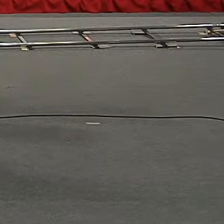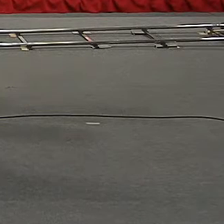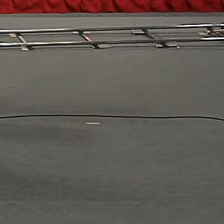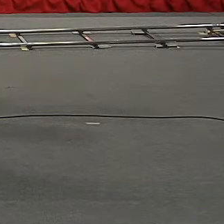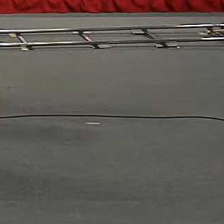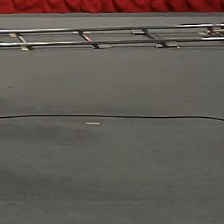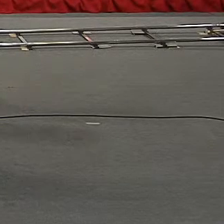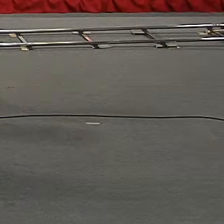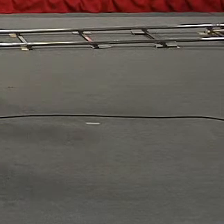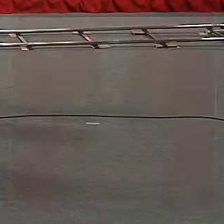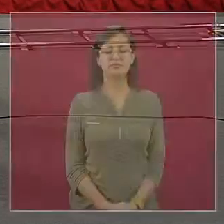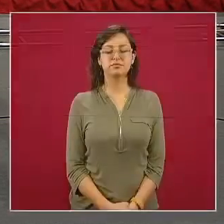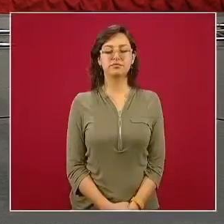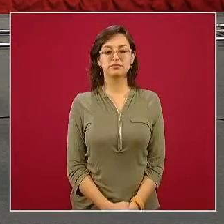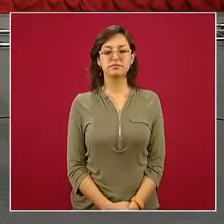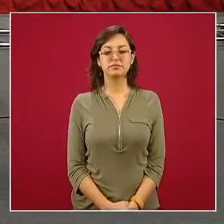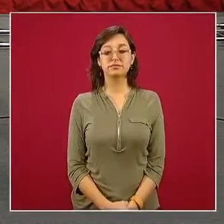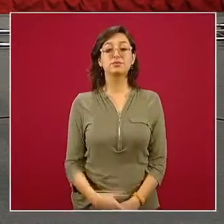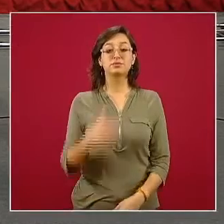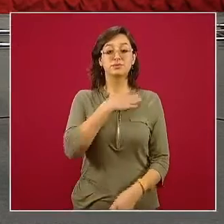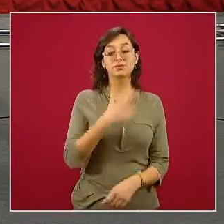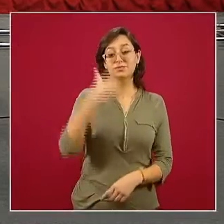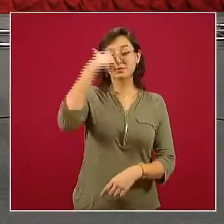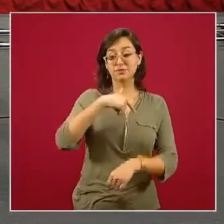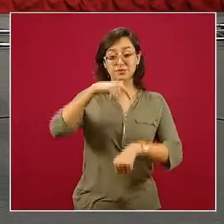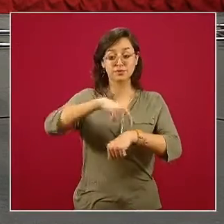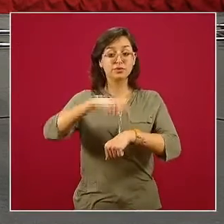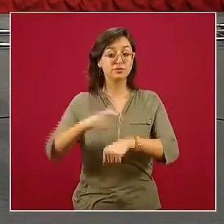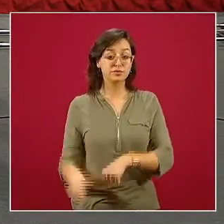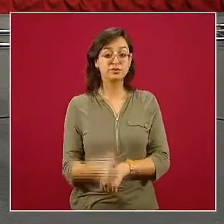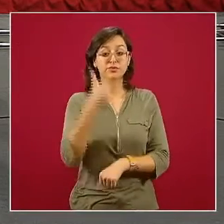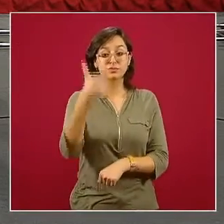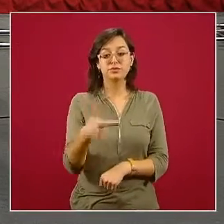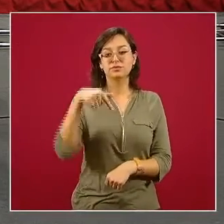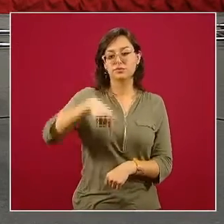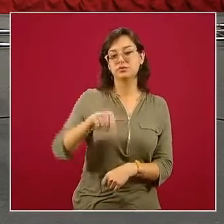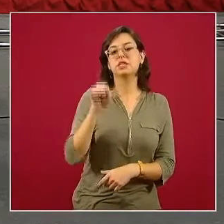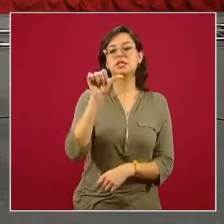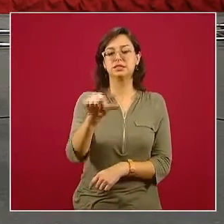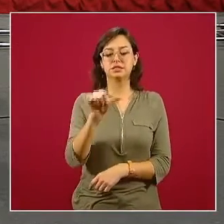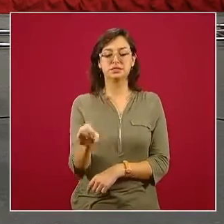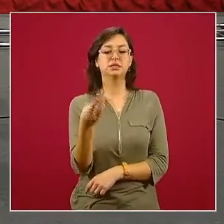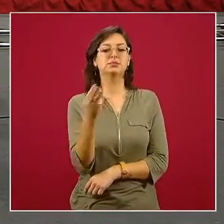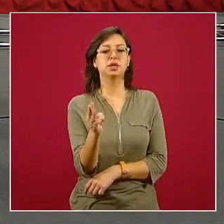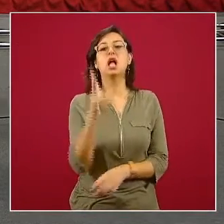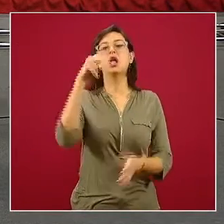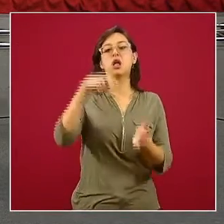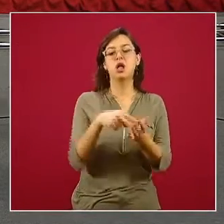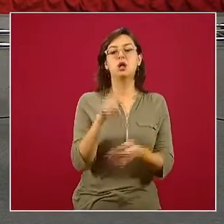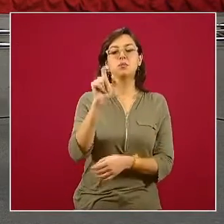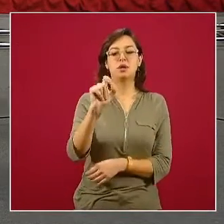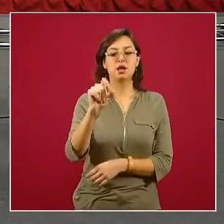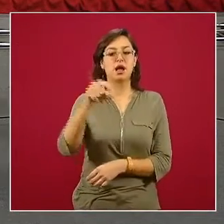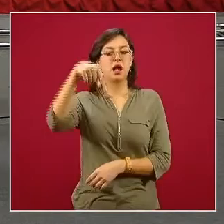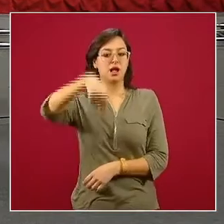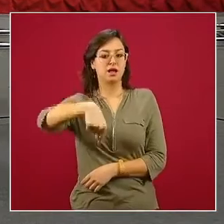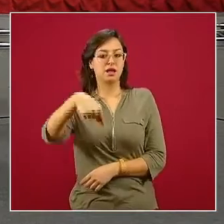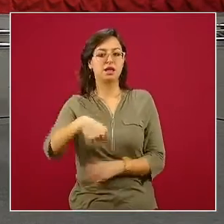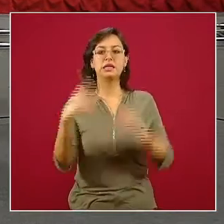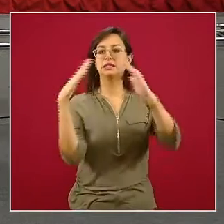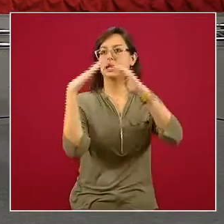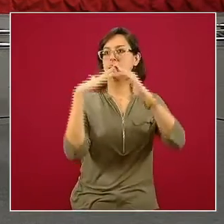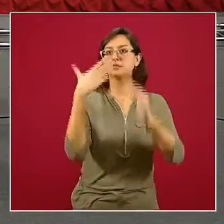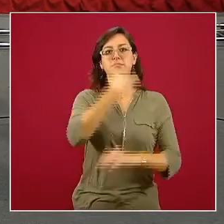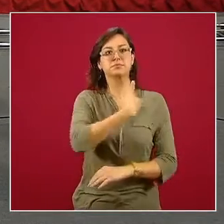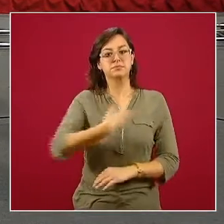Muy buenas noches. Son las 19 horas en punto del sábado 16 de mayo de 2020. Estamos en el Palacio